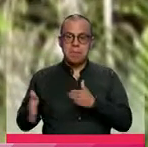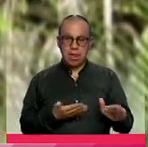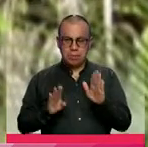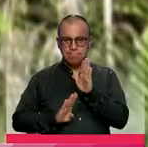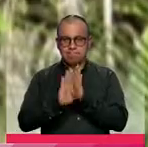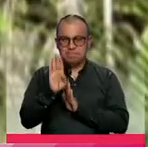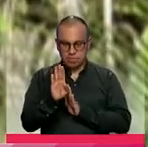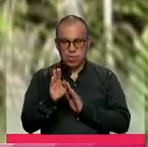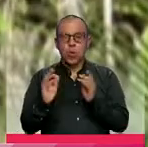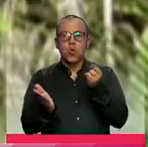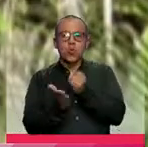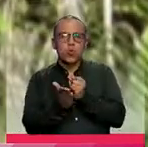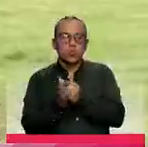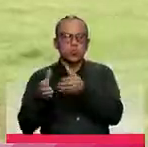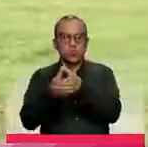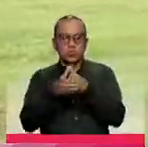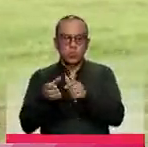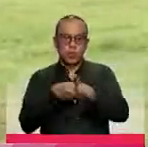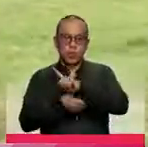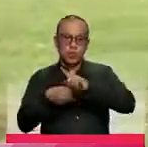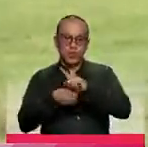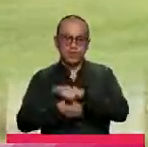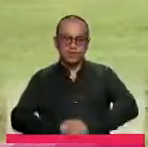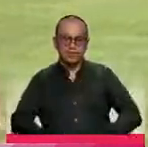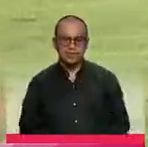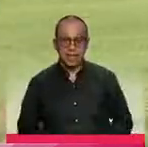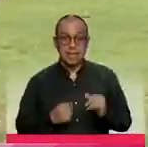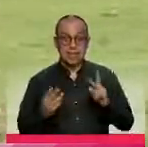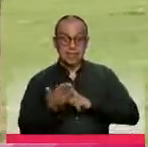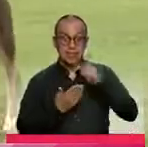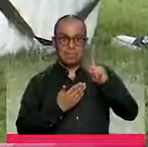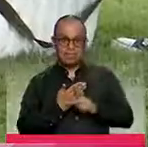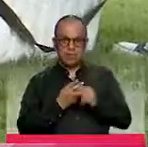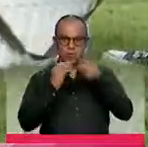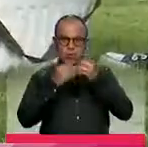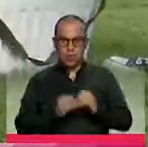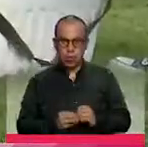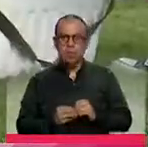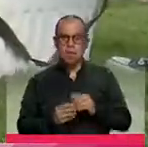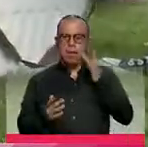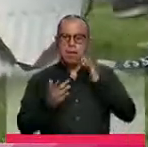local en las juntas administradoras locales. Deberán formularse los proyectos tipo,